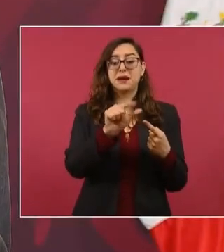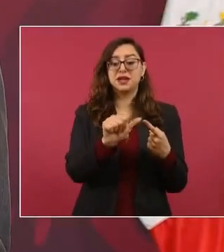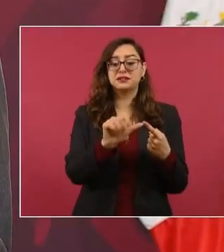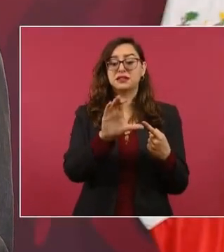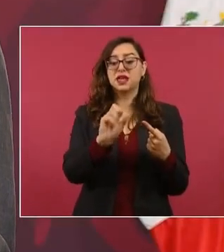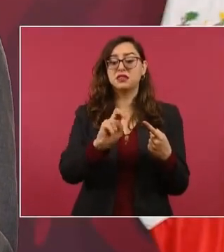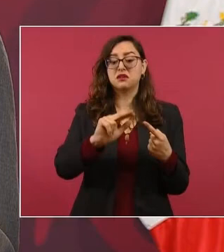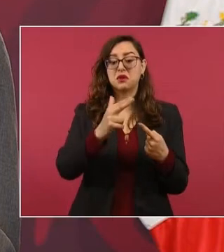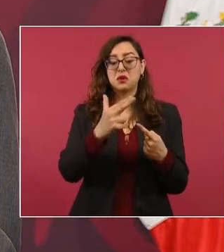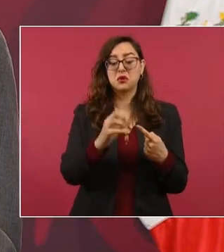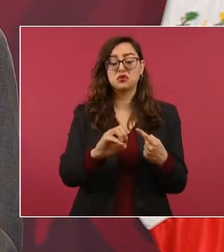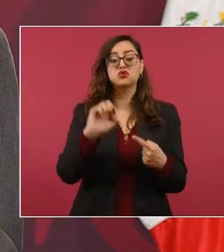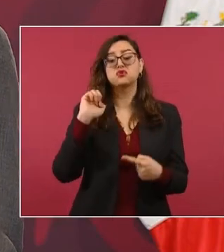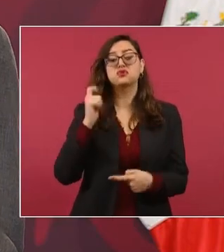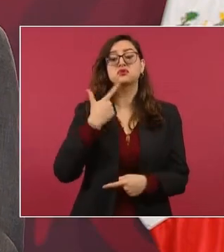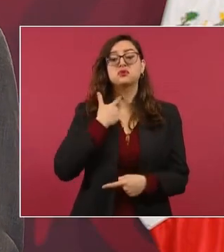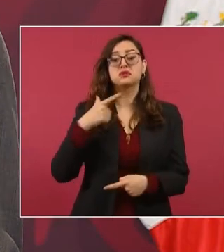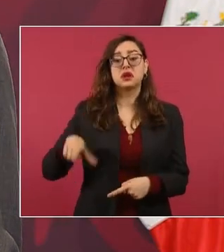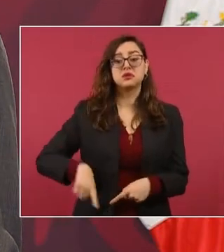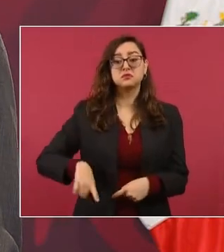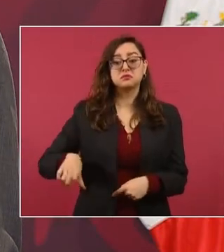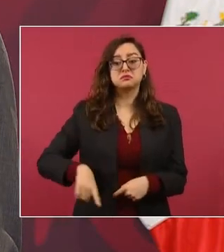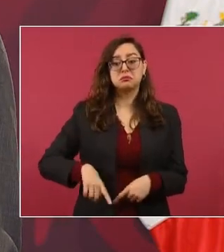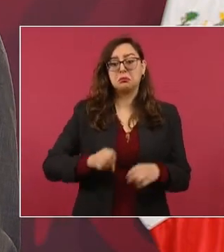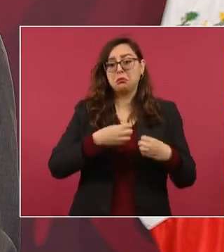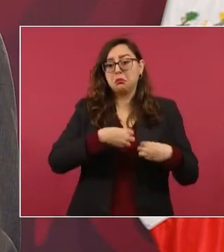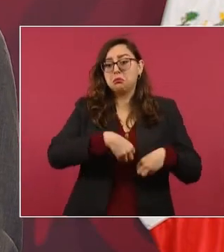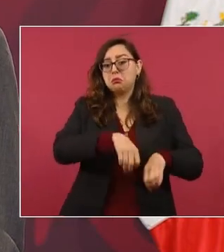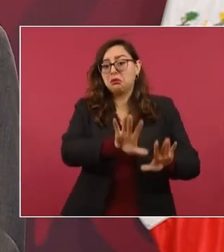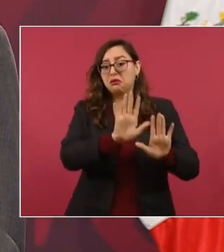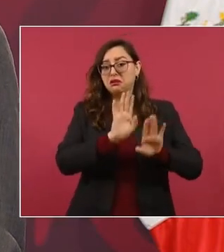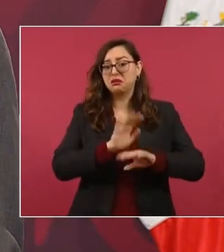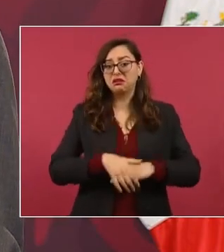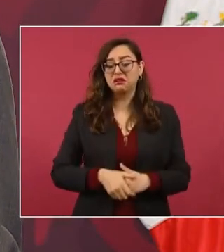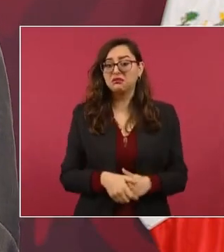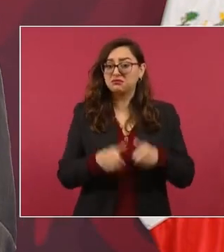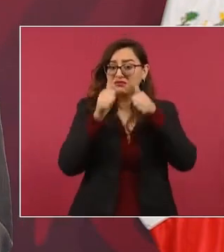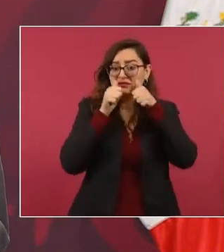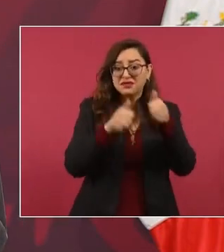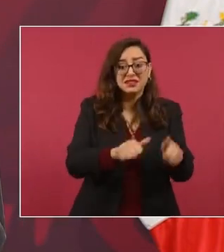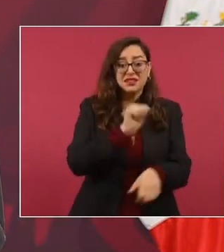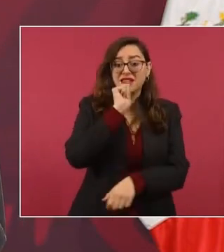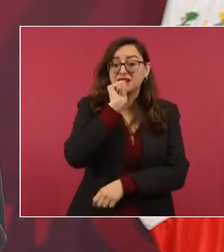transcurrido tiempo y no habían